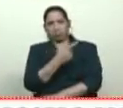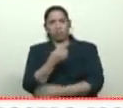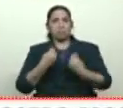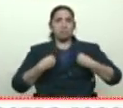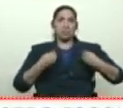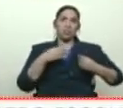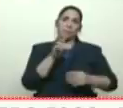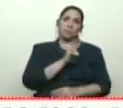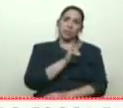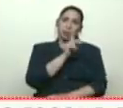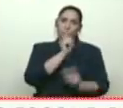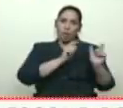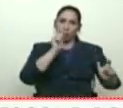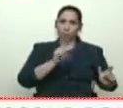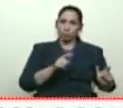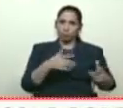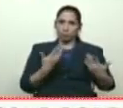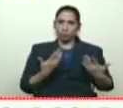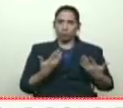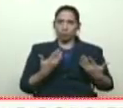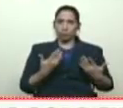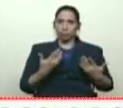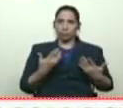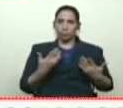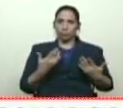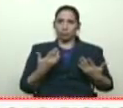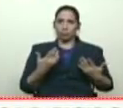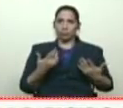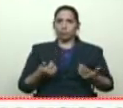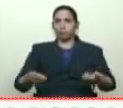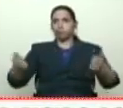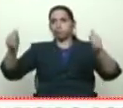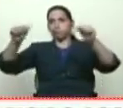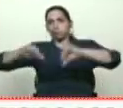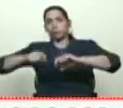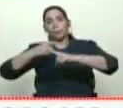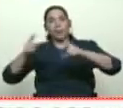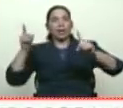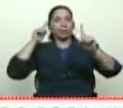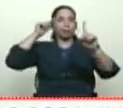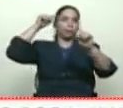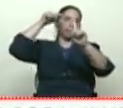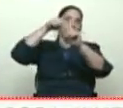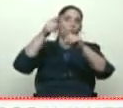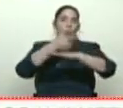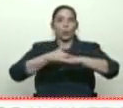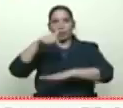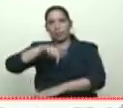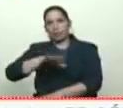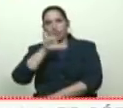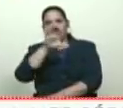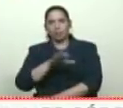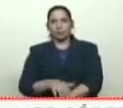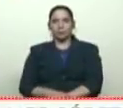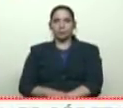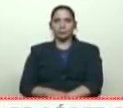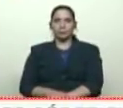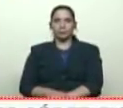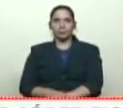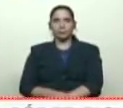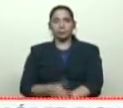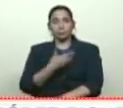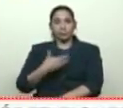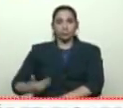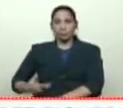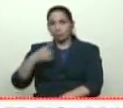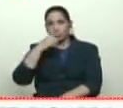verdad. Lo cual los descalifica para aspirar a gobernar este país, chicos. Esa es la verdad. El presidente Maduro nos ha